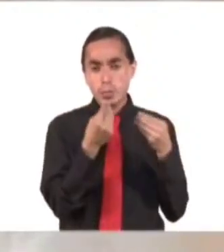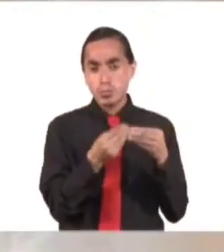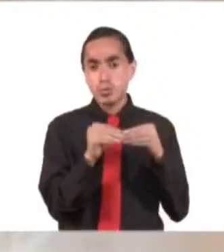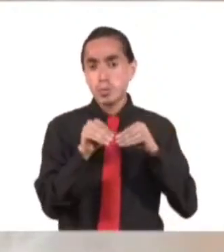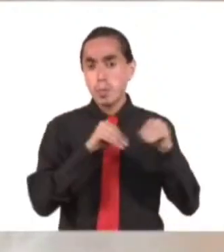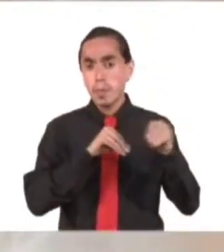sociales que buscaban la transformación del país. Esa